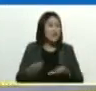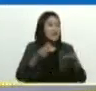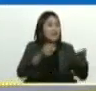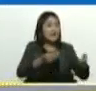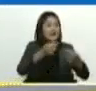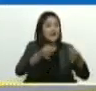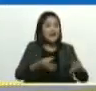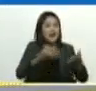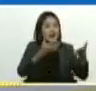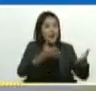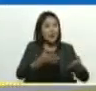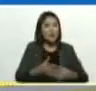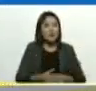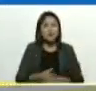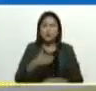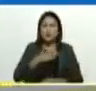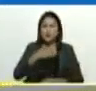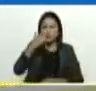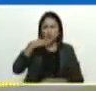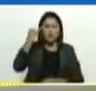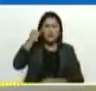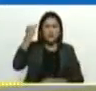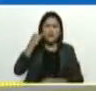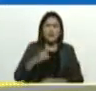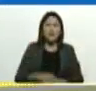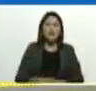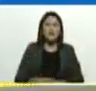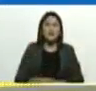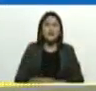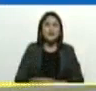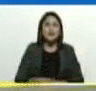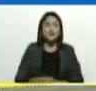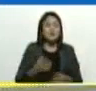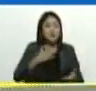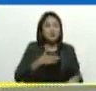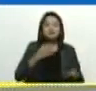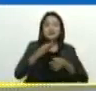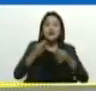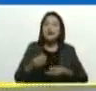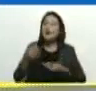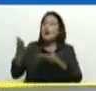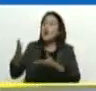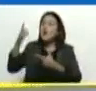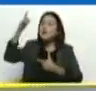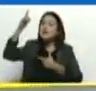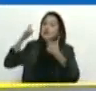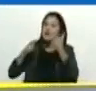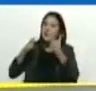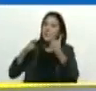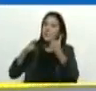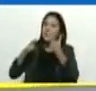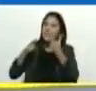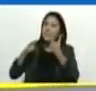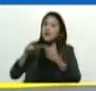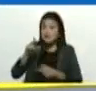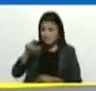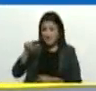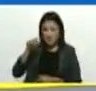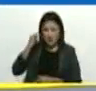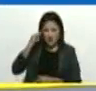Esto me dio la idea de obsequiarle a nuestro querido hermano Chávez, en ese mismo